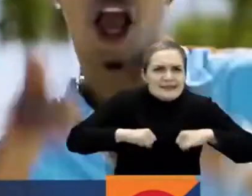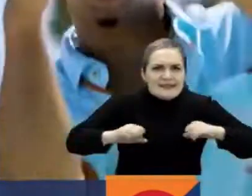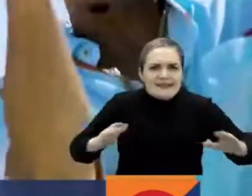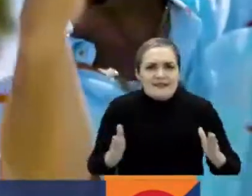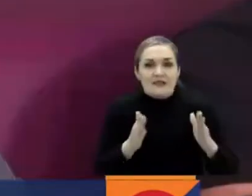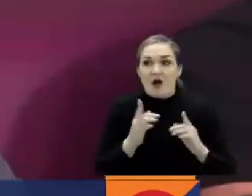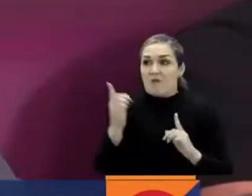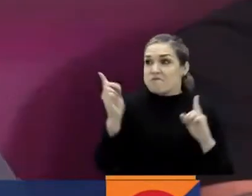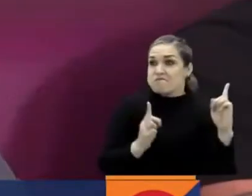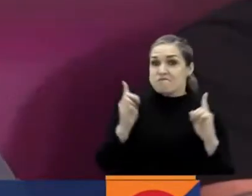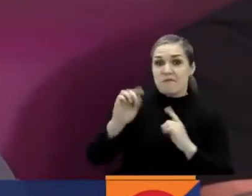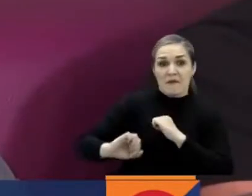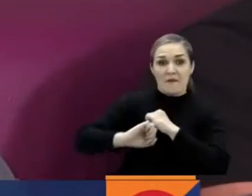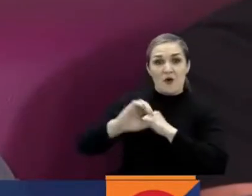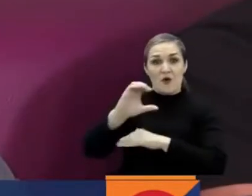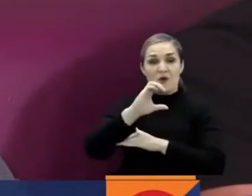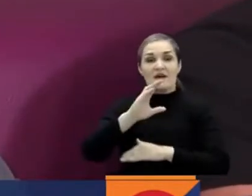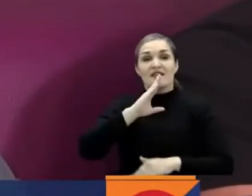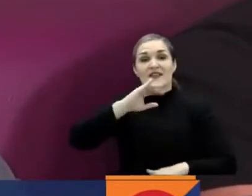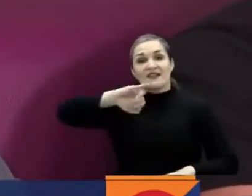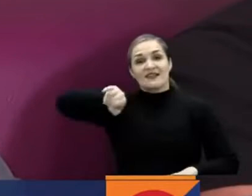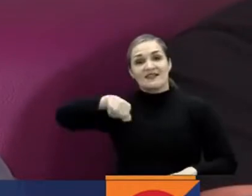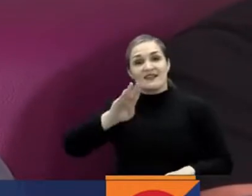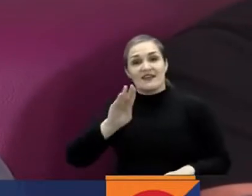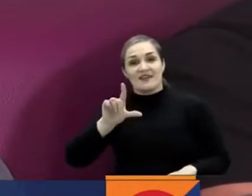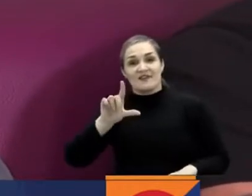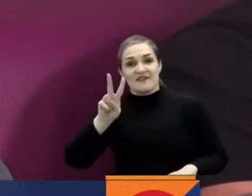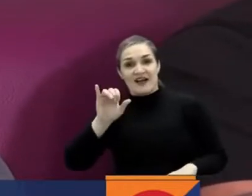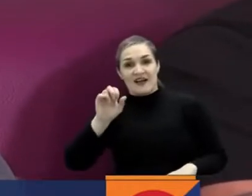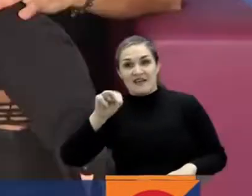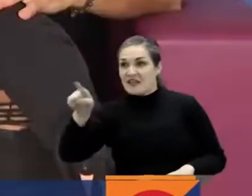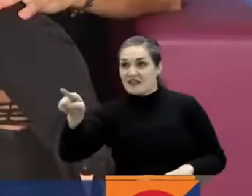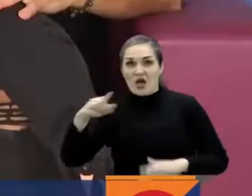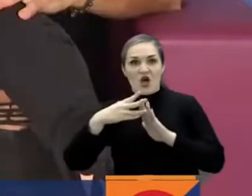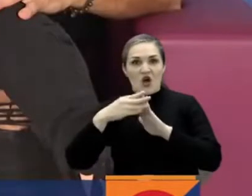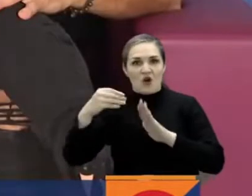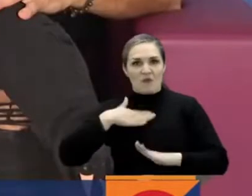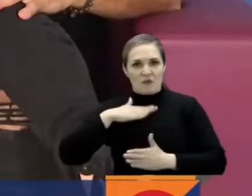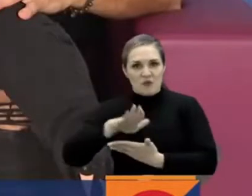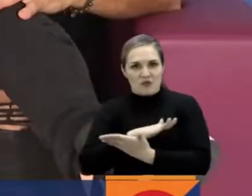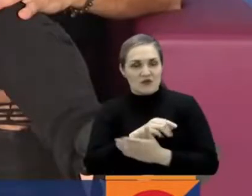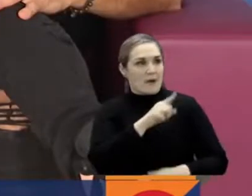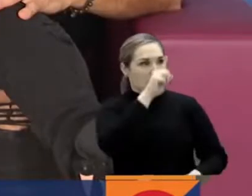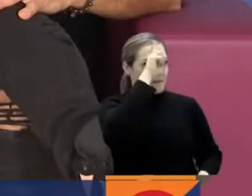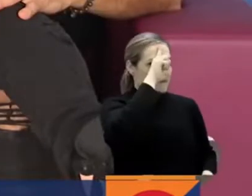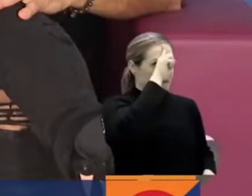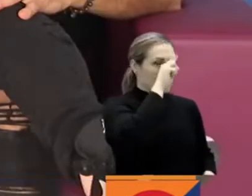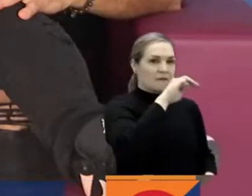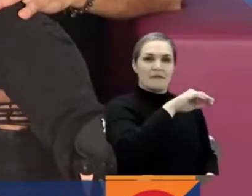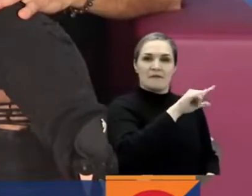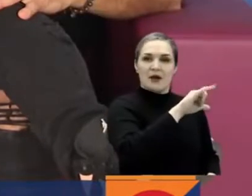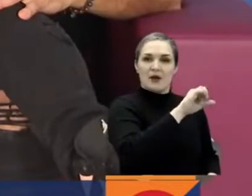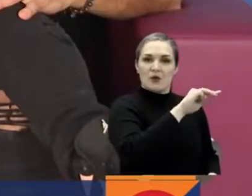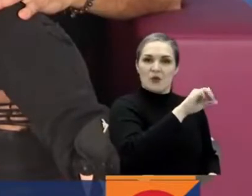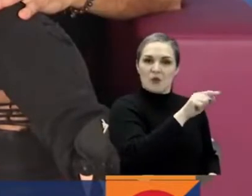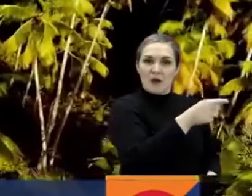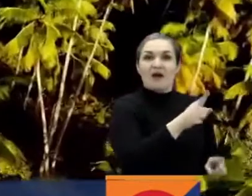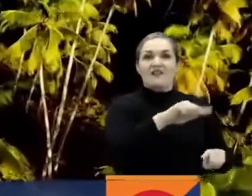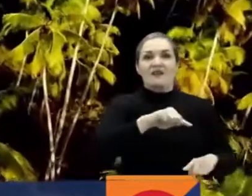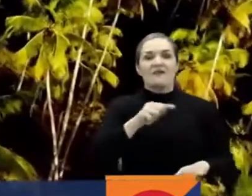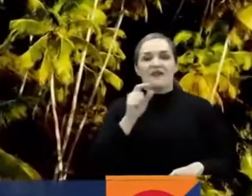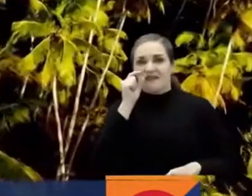artistas colombianos. J Balvin hasta tiene videos cantando canciones de nosotros, el mismo Maluma, que le gusta mucho, la Gracie,